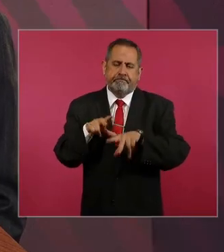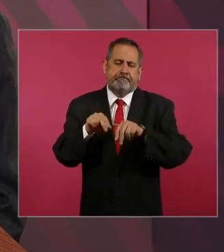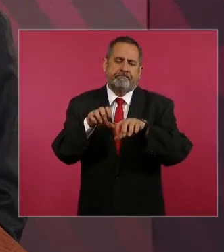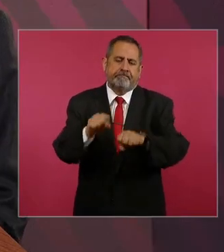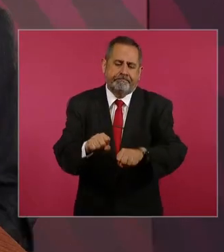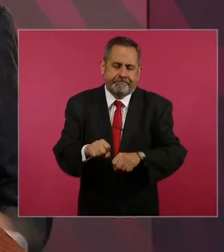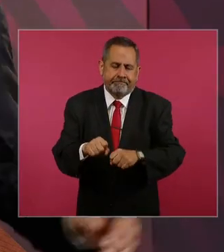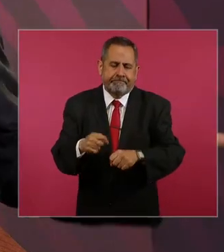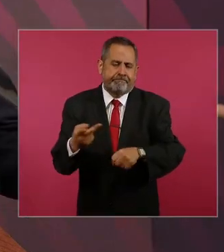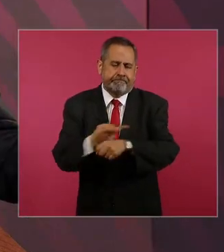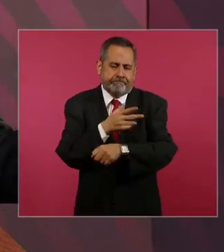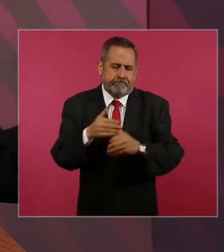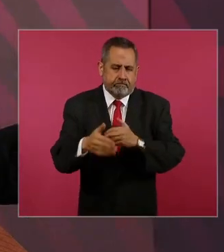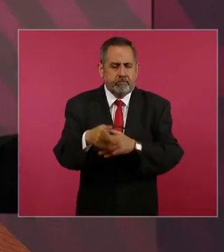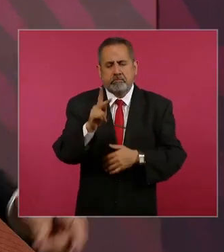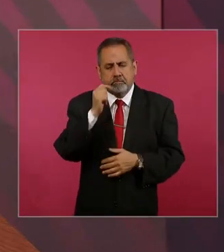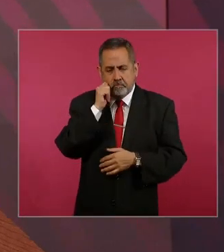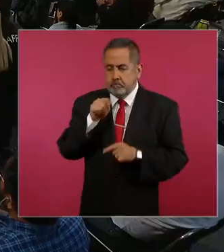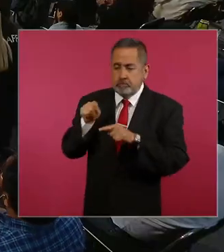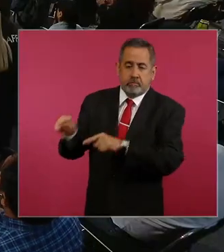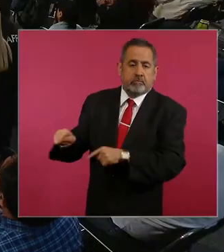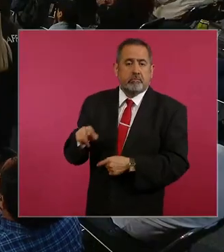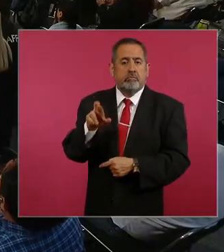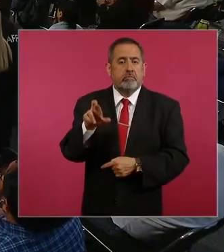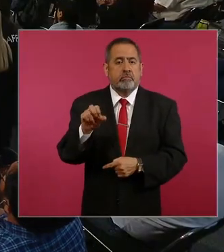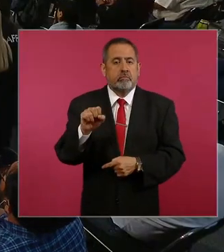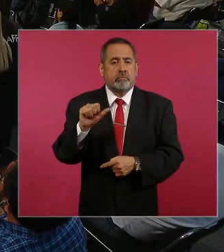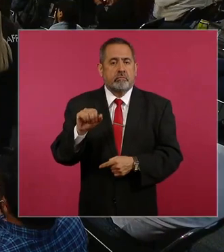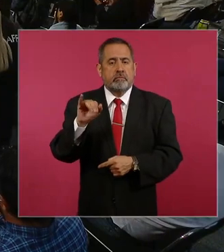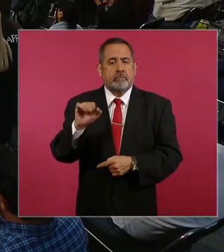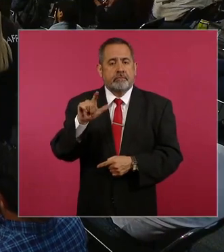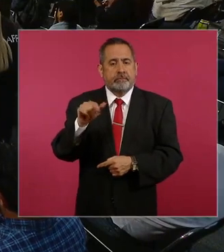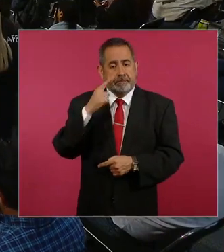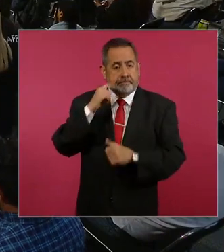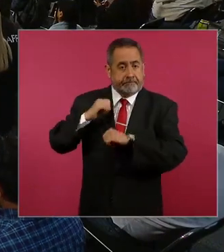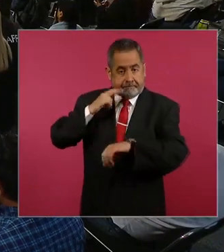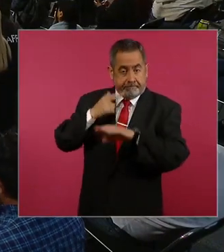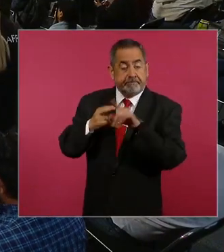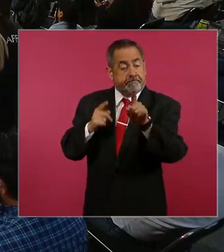pero esto sí Rosa Isela tiene a su cargo fíjense